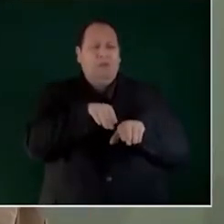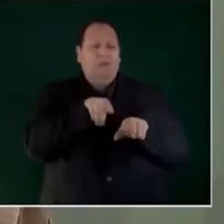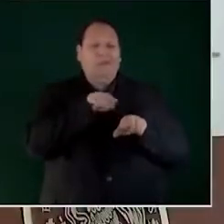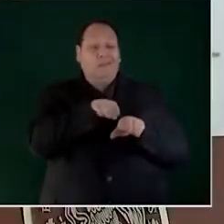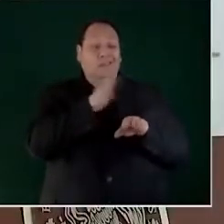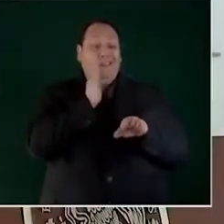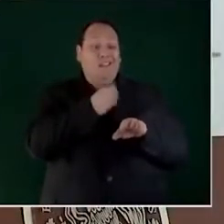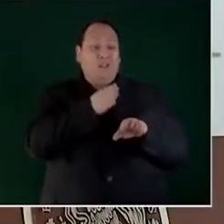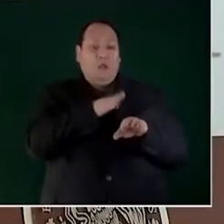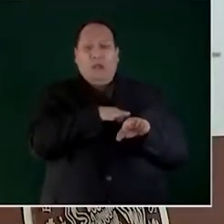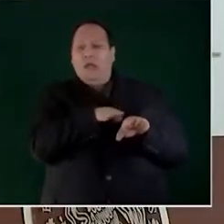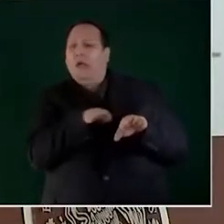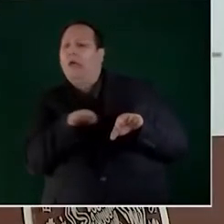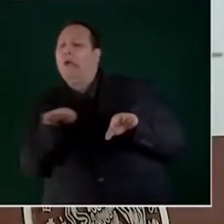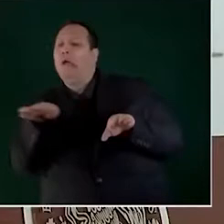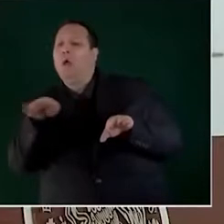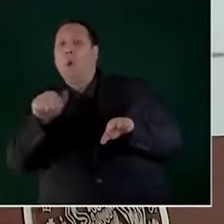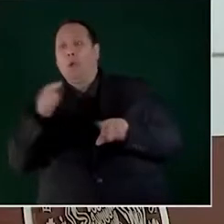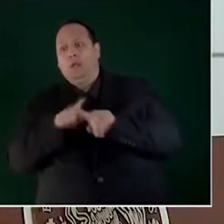Imagínense.